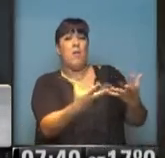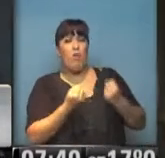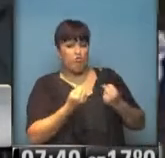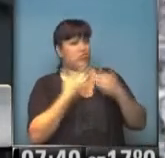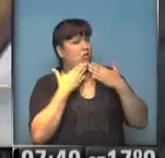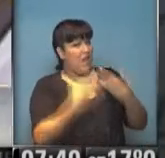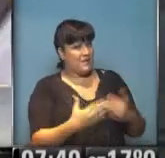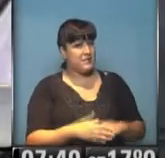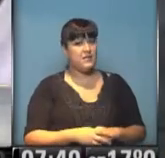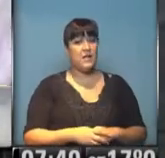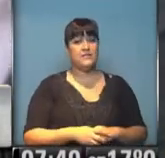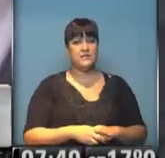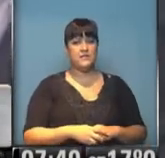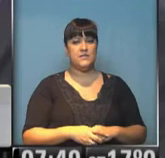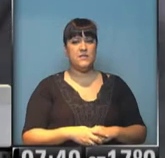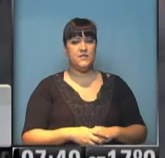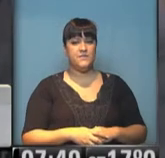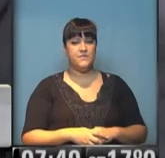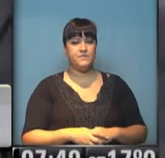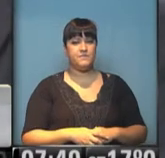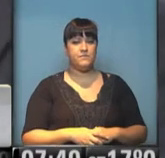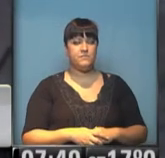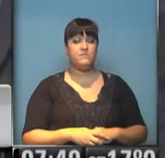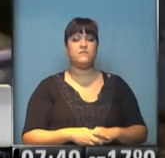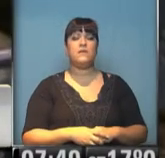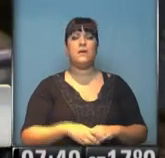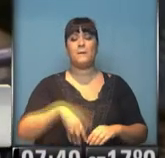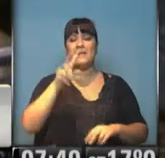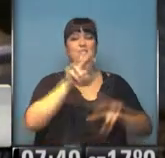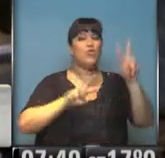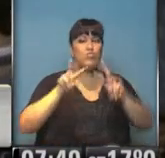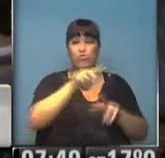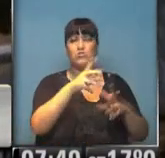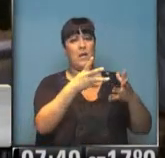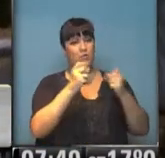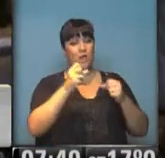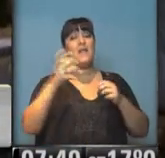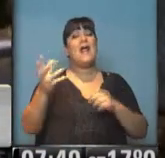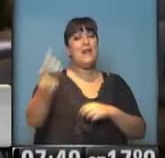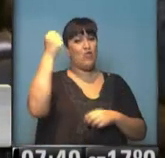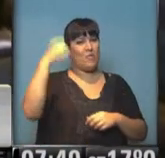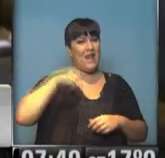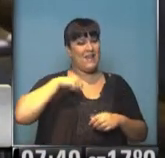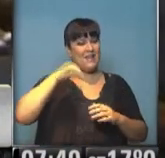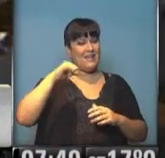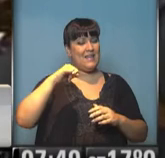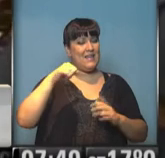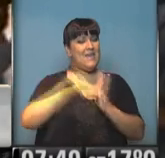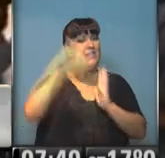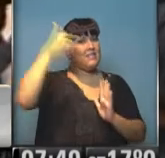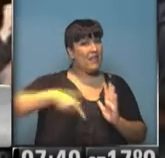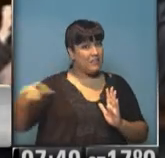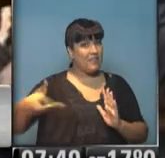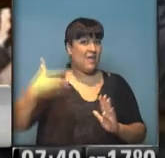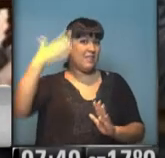la institución en algunas búsquedas particular para recuperar la identidad de los nietos que fueron apropiados durante